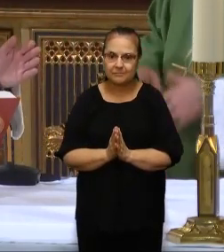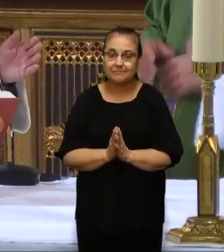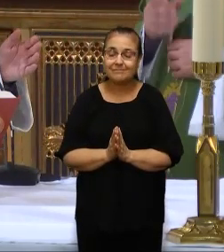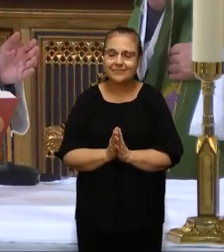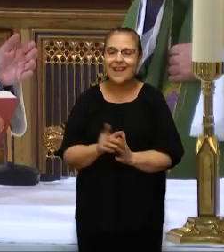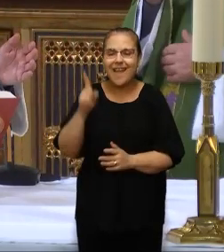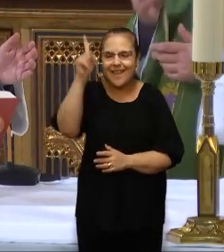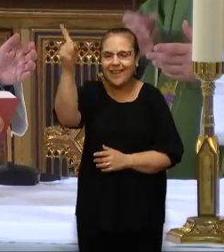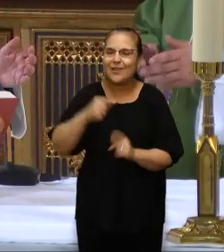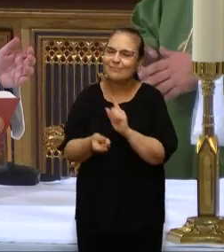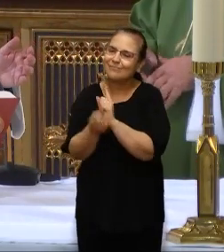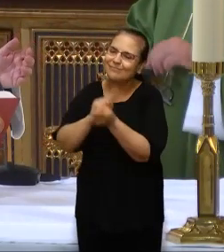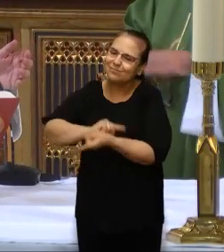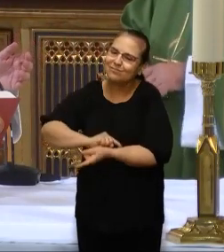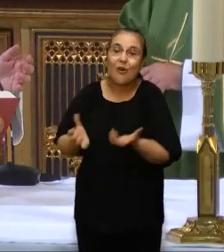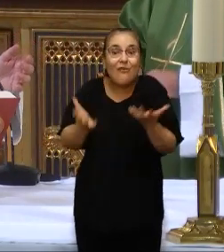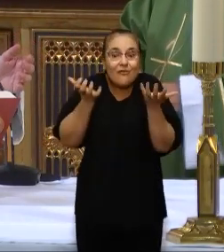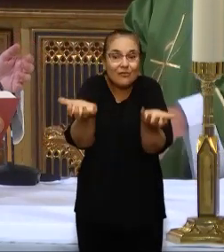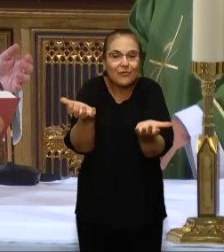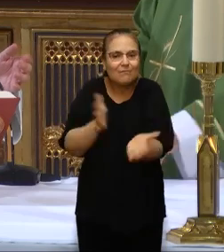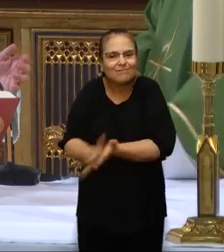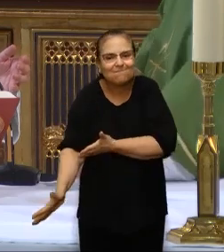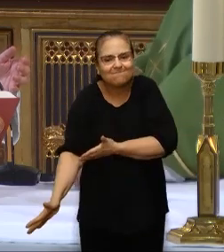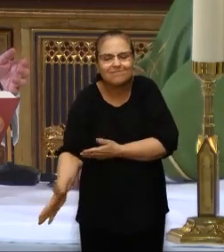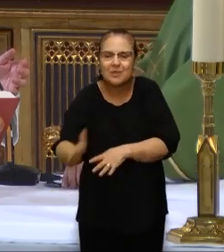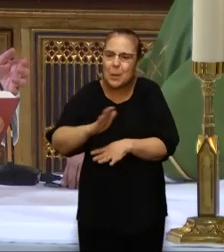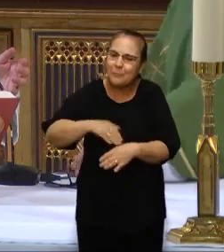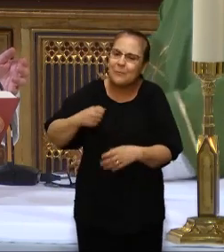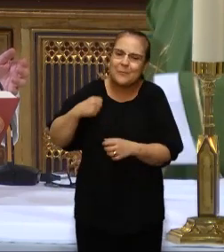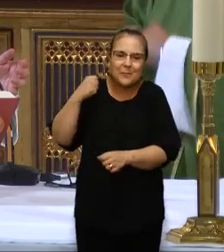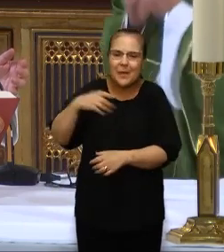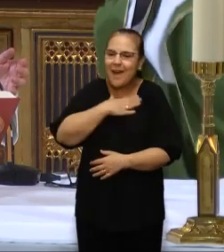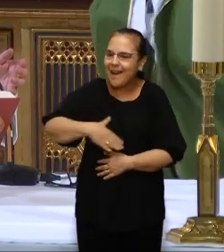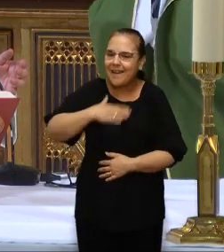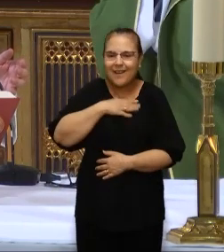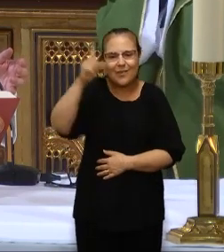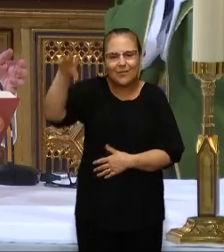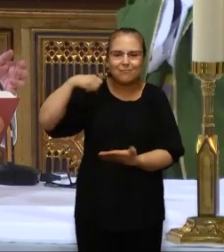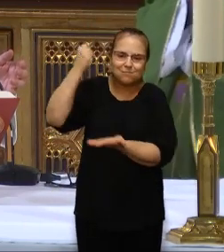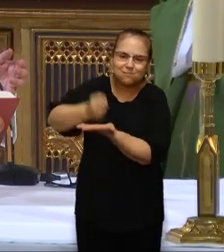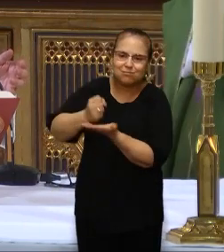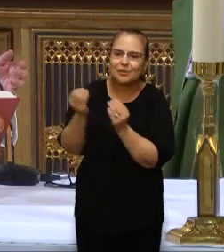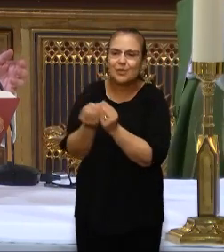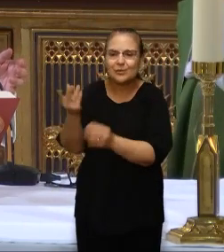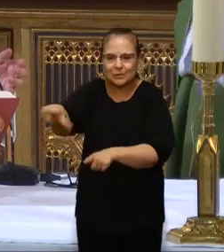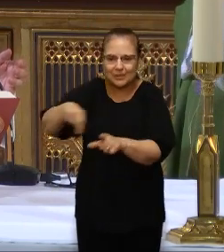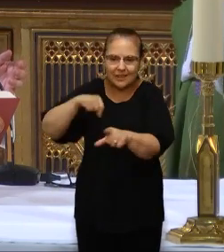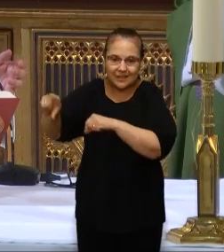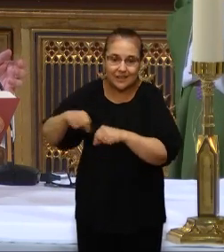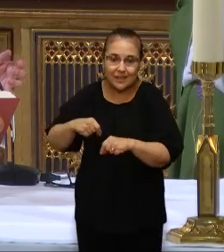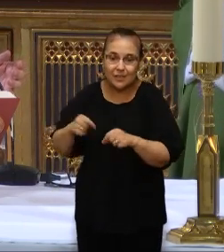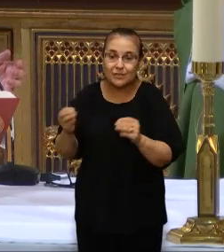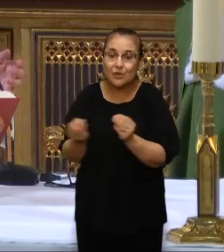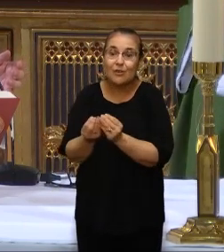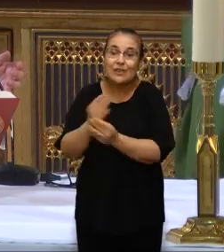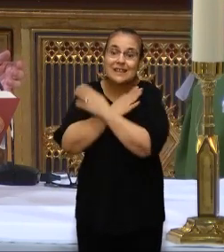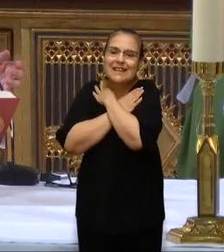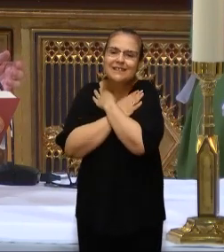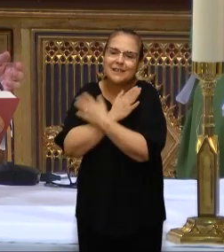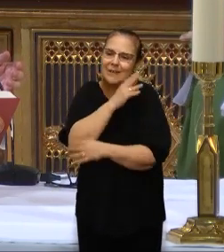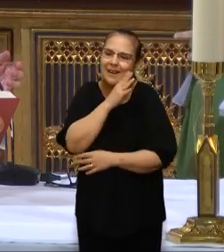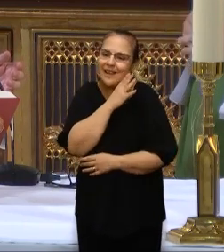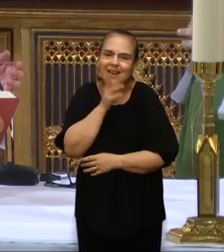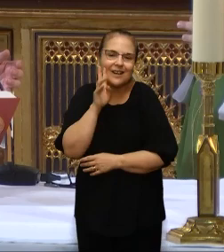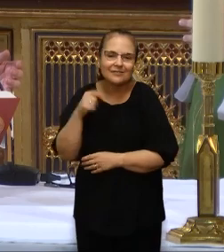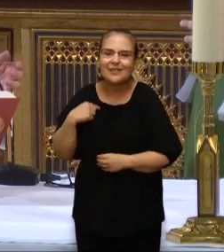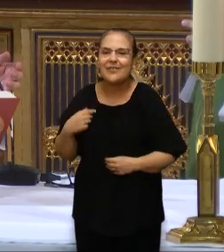Que Él nos transforme en ofrenda permanente para que gocemos de tu heredad junto con tus elegidos, con Santa María, la Virgen